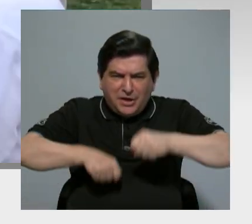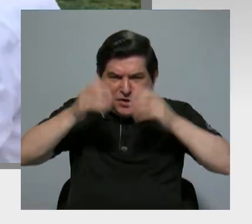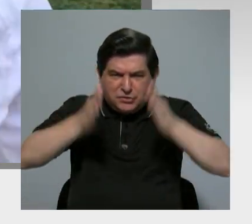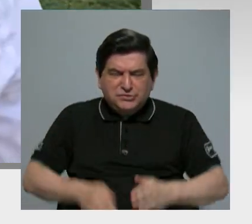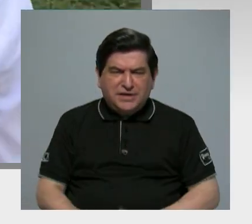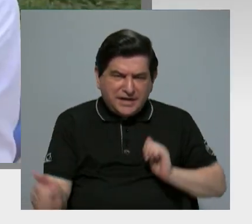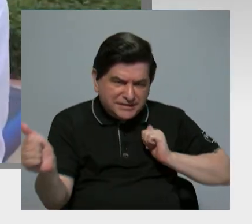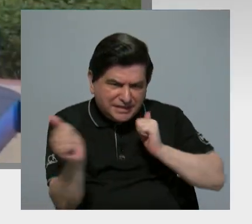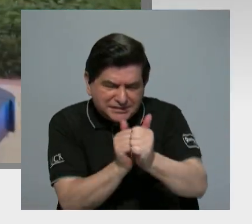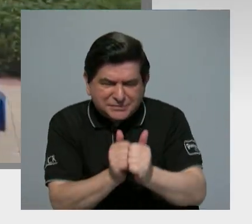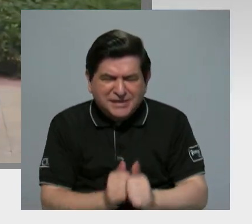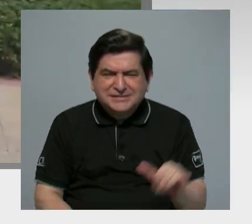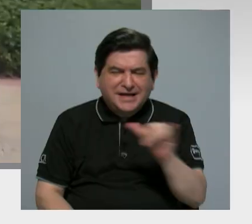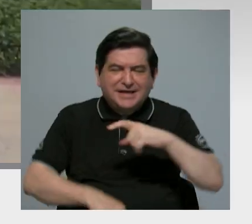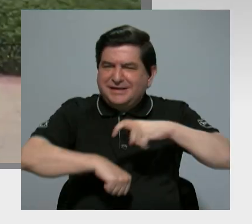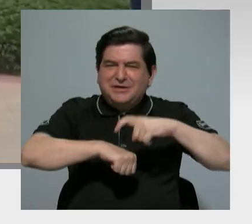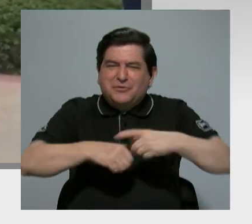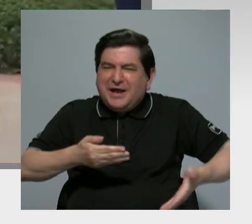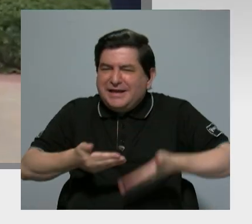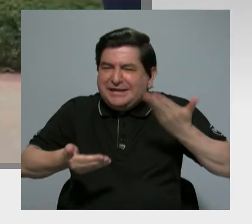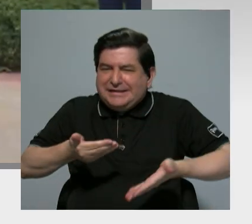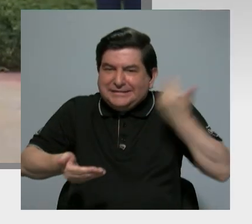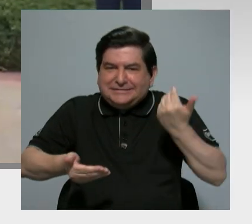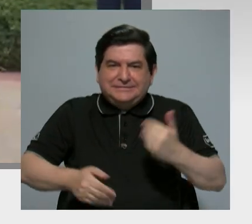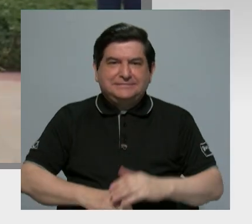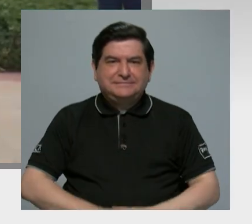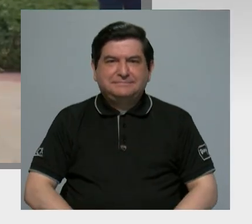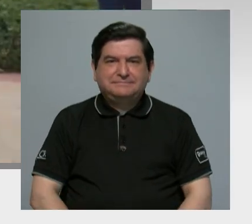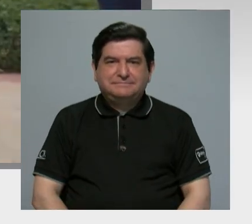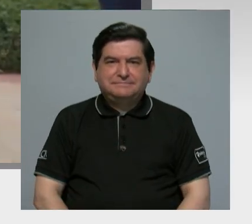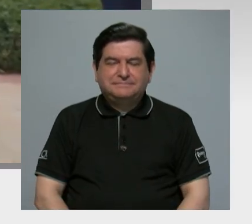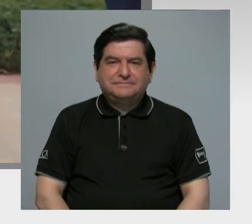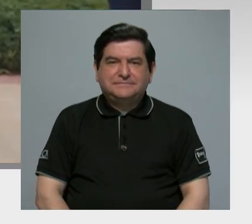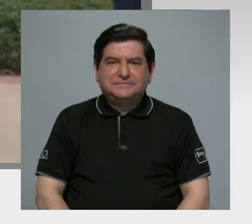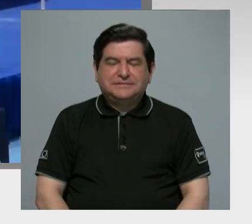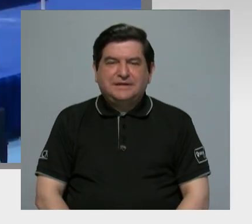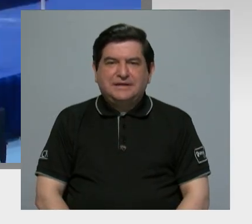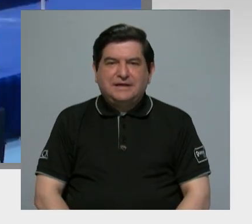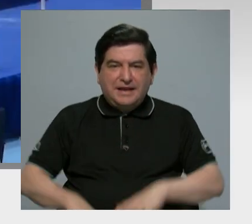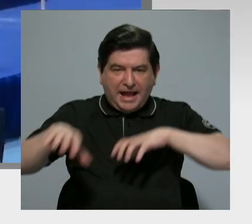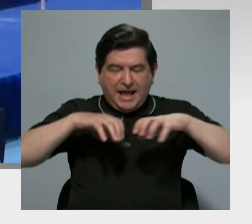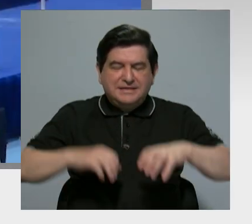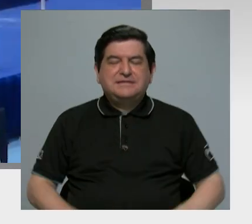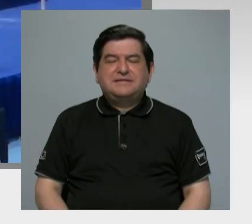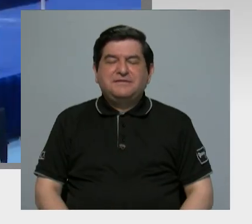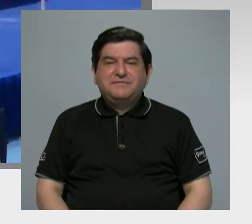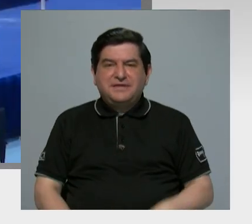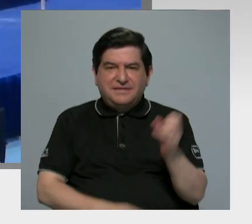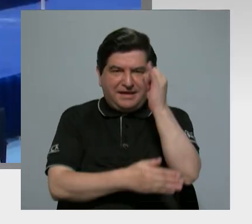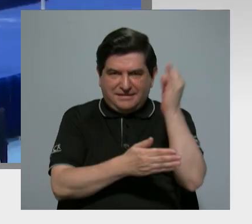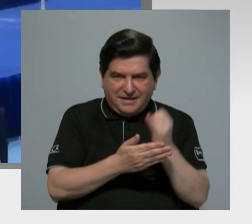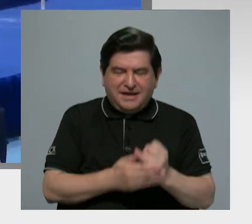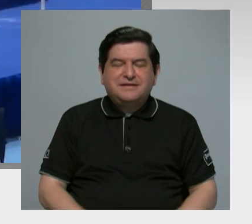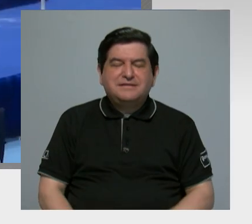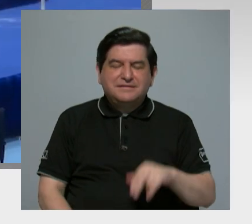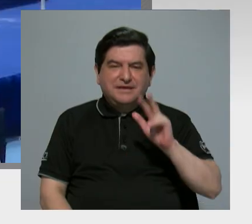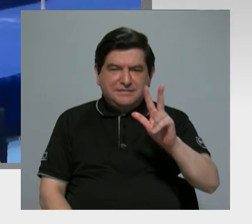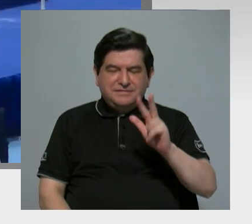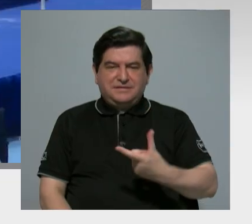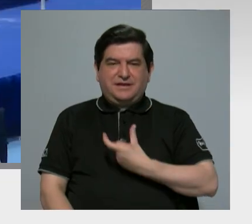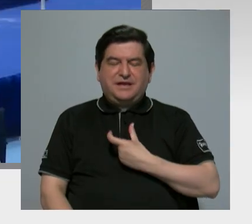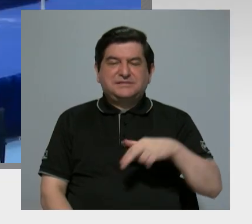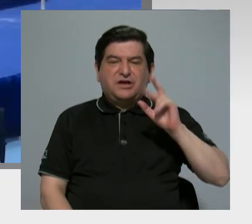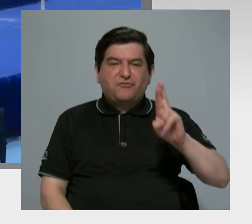competidores cruzaron la meta casi al mismo tiempo. La gimnasia artística logró 3 preseas en este